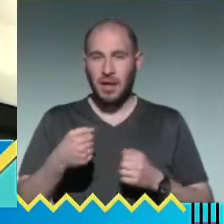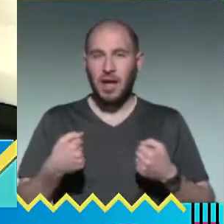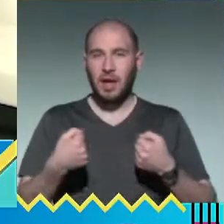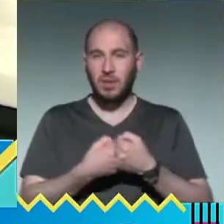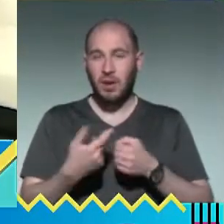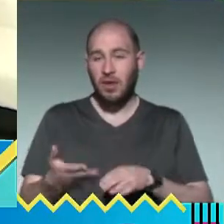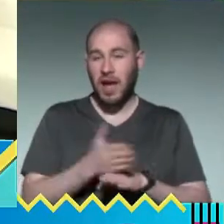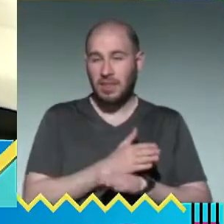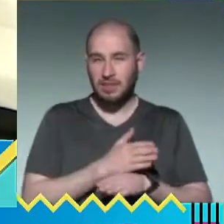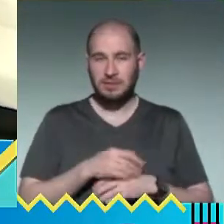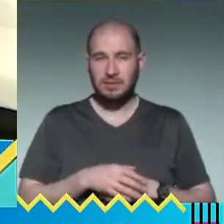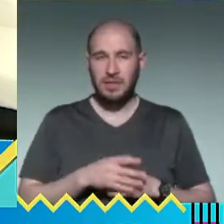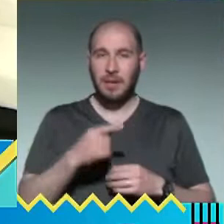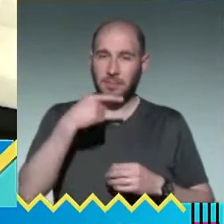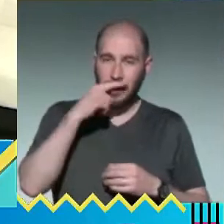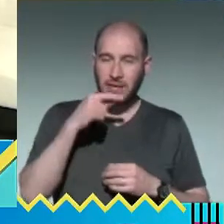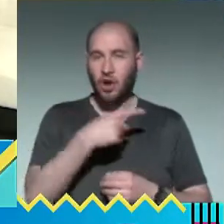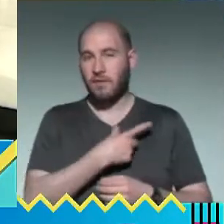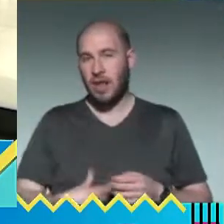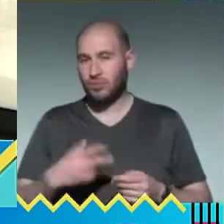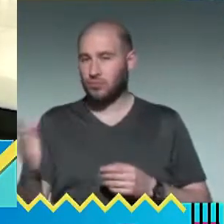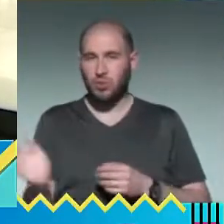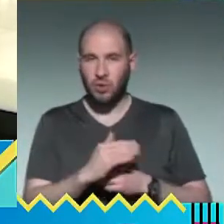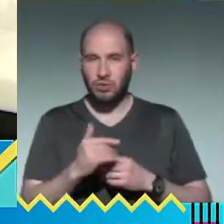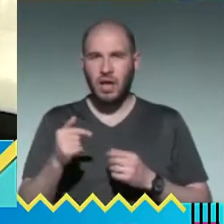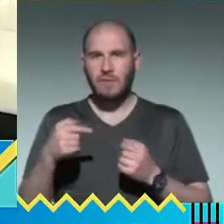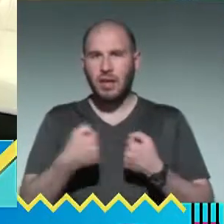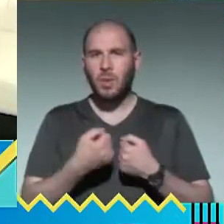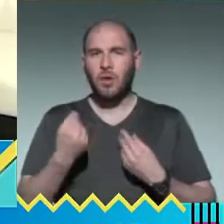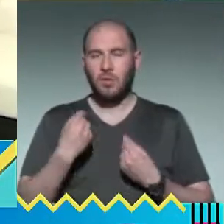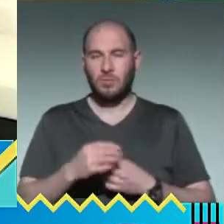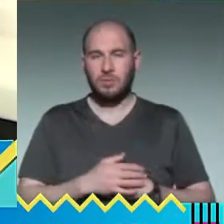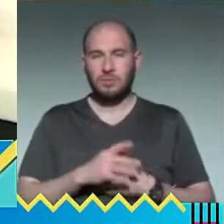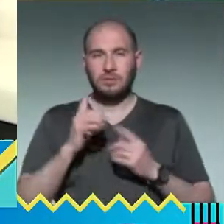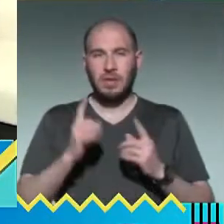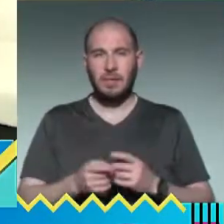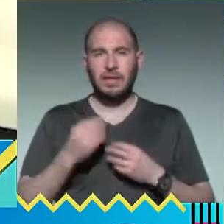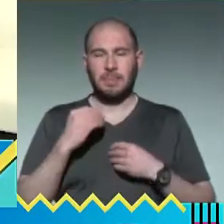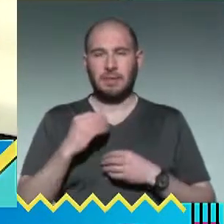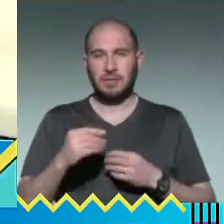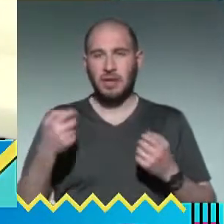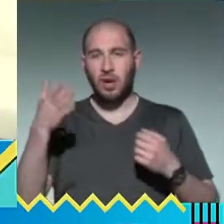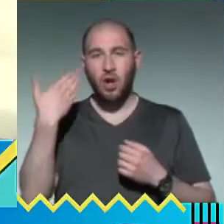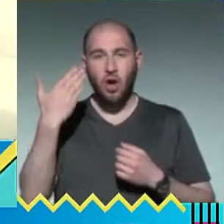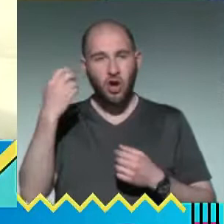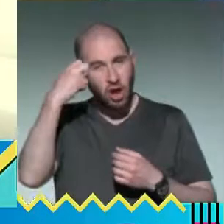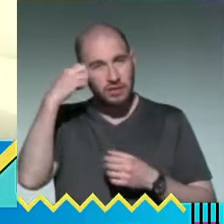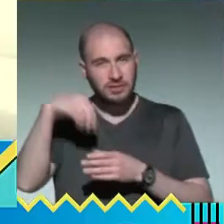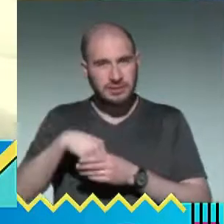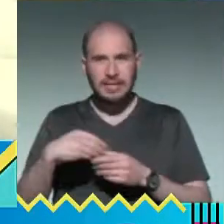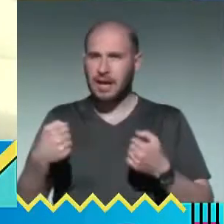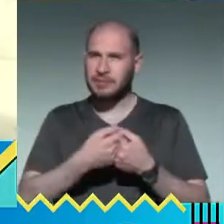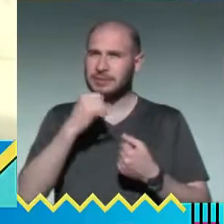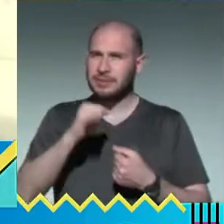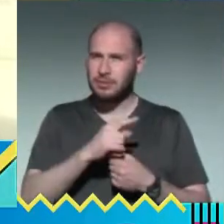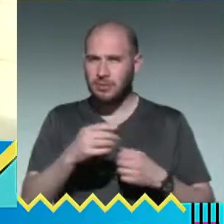acuerdo previo entre Macri y los gobernadores. ¿Cómo se ha llegado a ese acuerdo? Y por supuesto, ¿qué va a pasar en el Congreso? ¿Se va a llegar a ese acuerdo